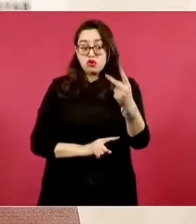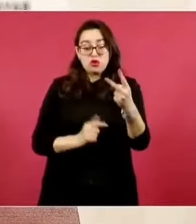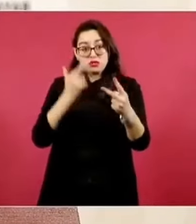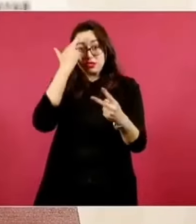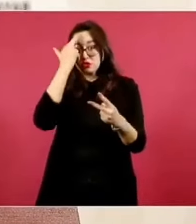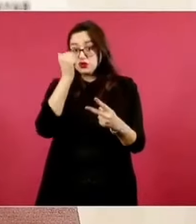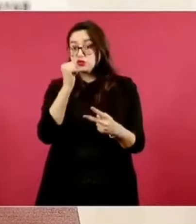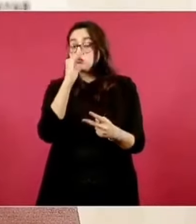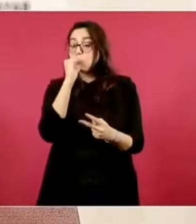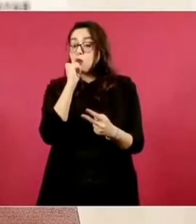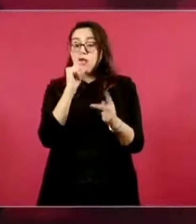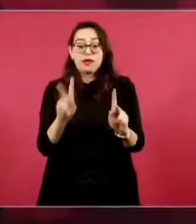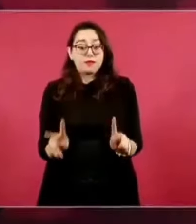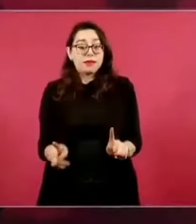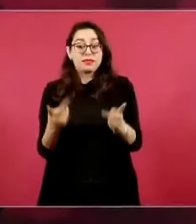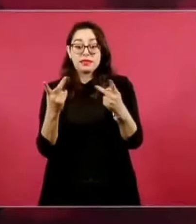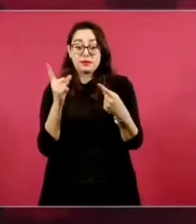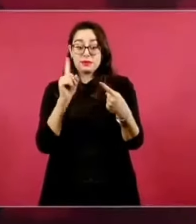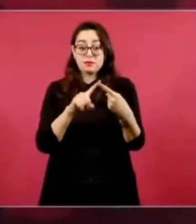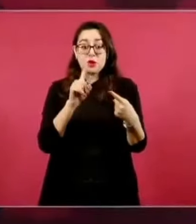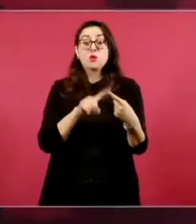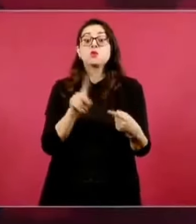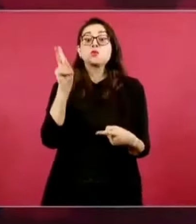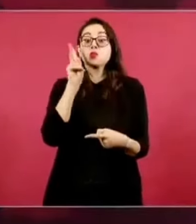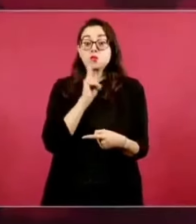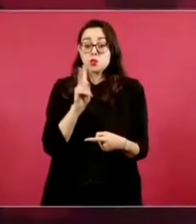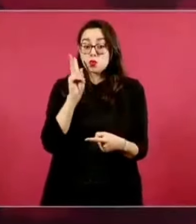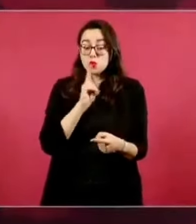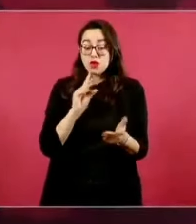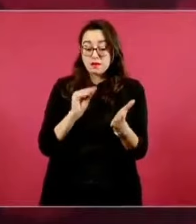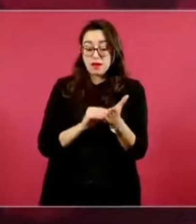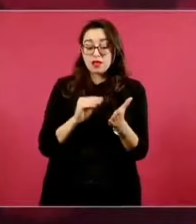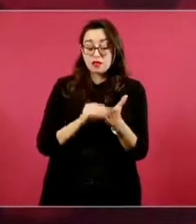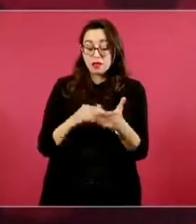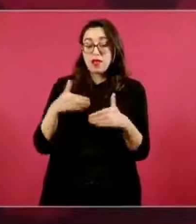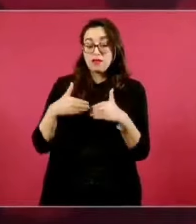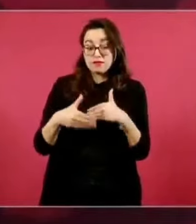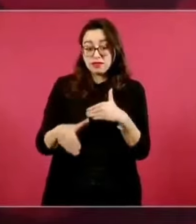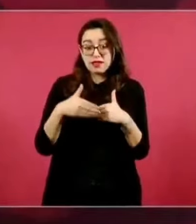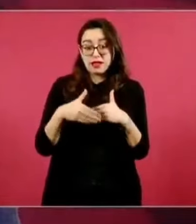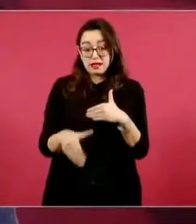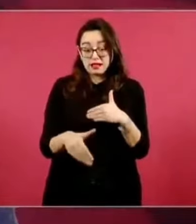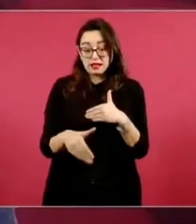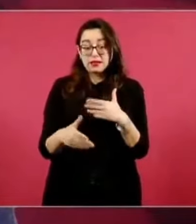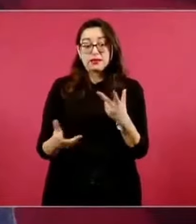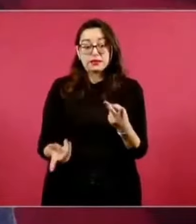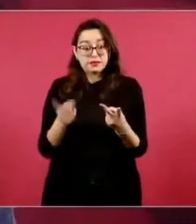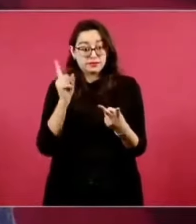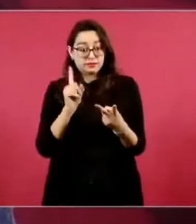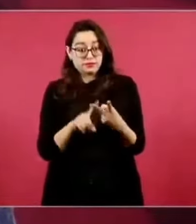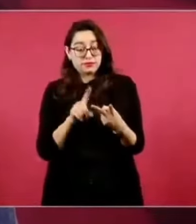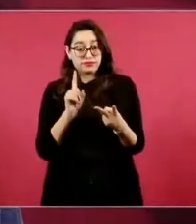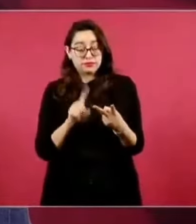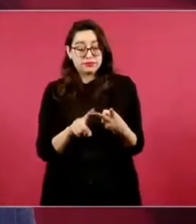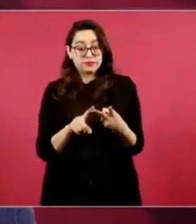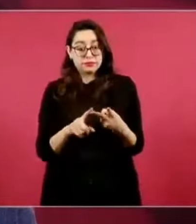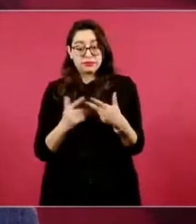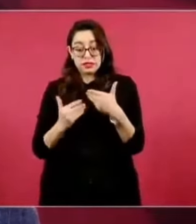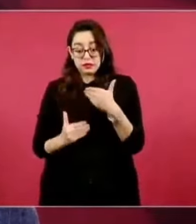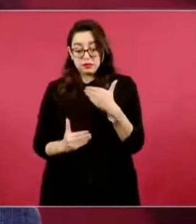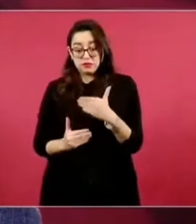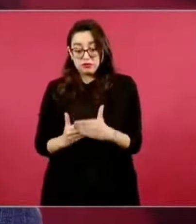todavía tiene un valor experimental sujeto a un protocolo y los que se han podido avanzar